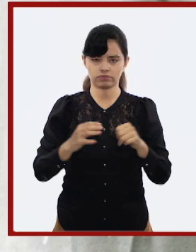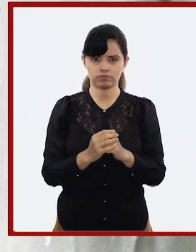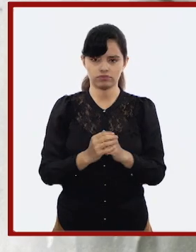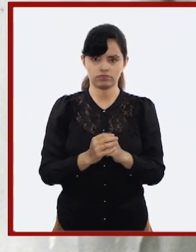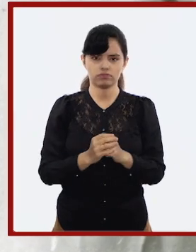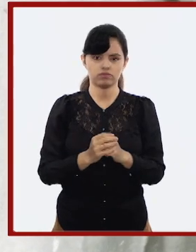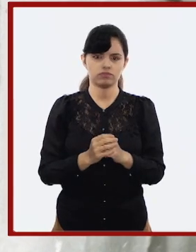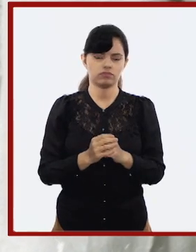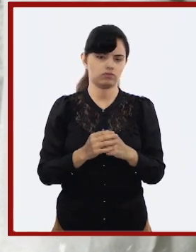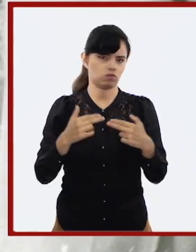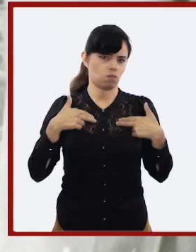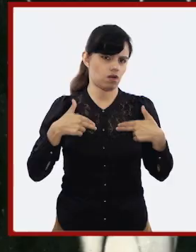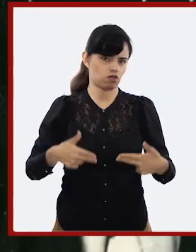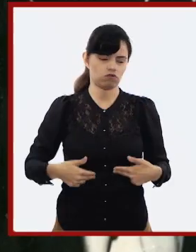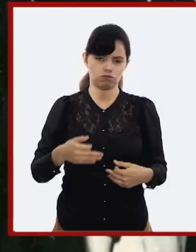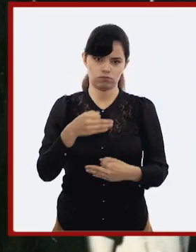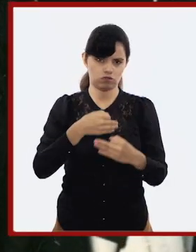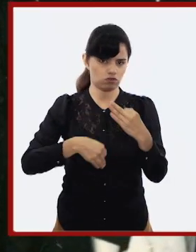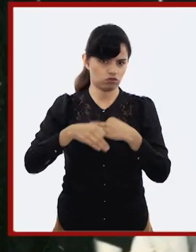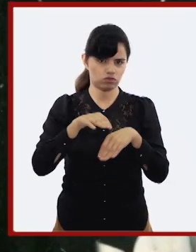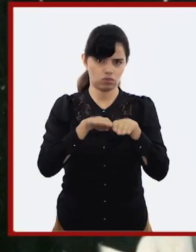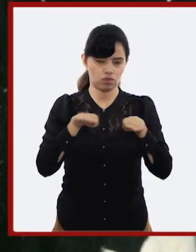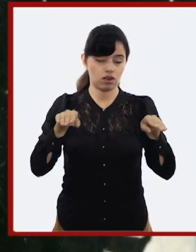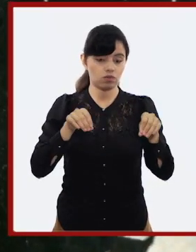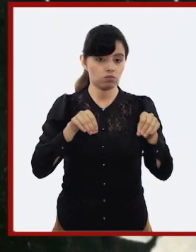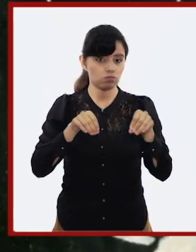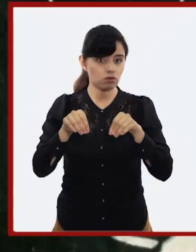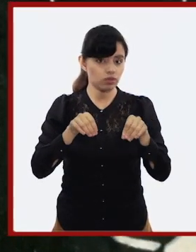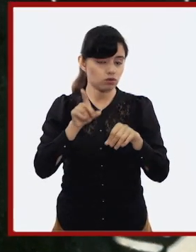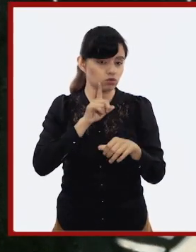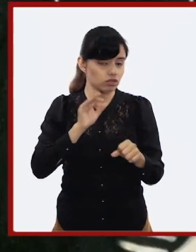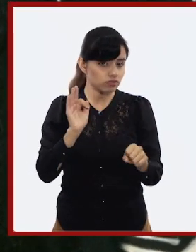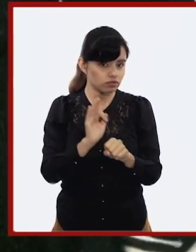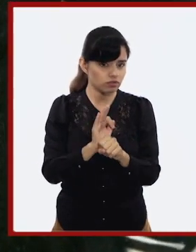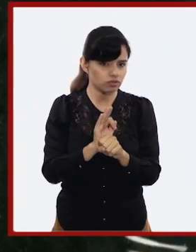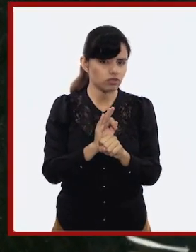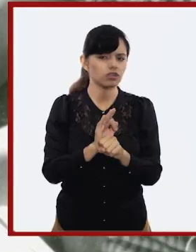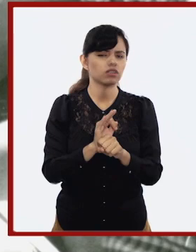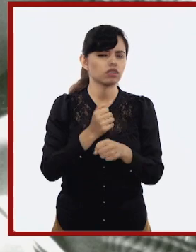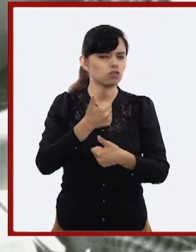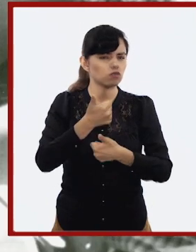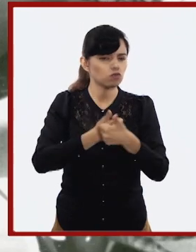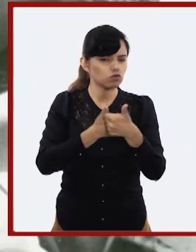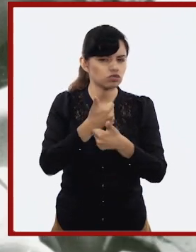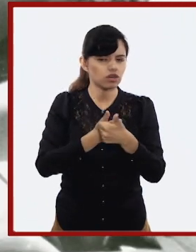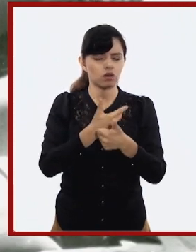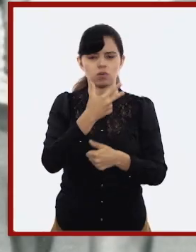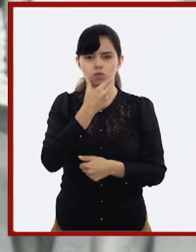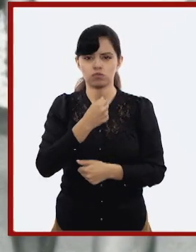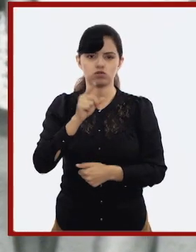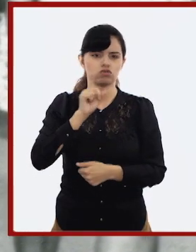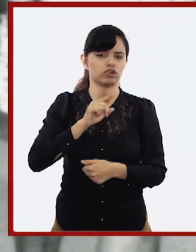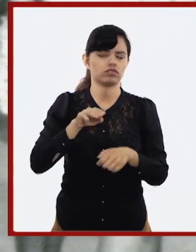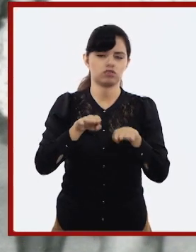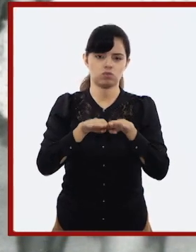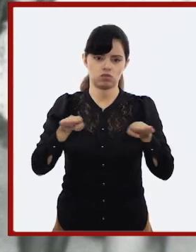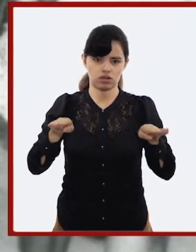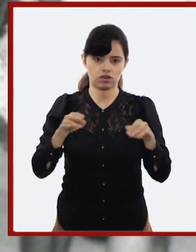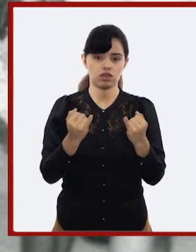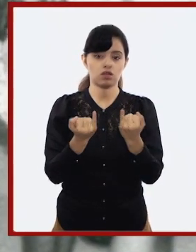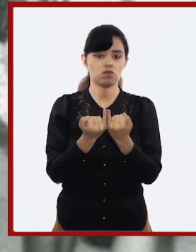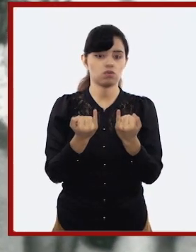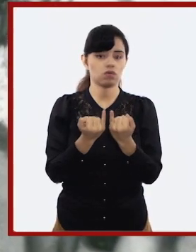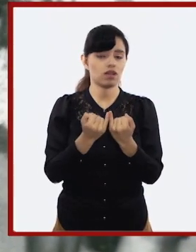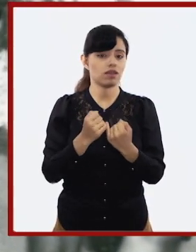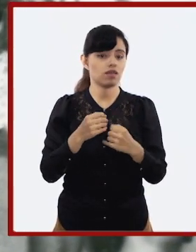todo ser humano. El movimiento feminista lucha por la equidad entre los géneros y fue el detonador de los